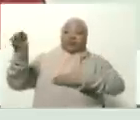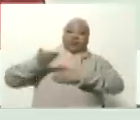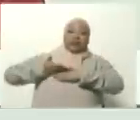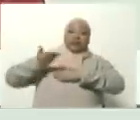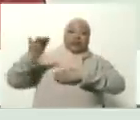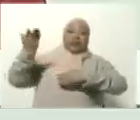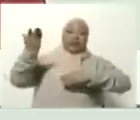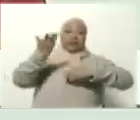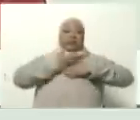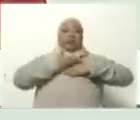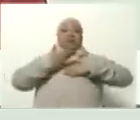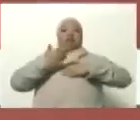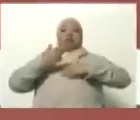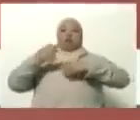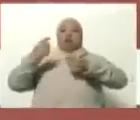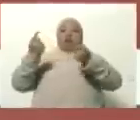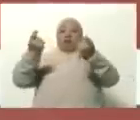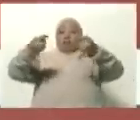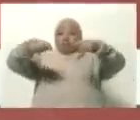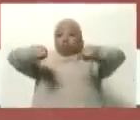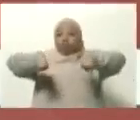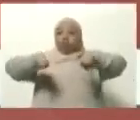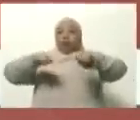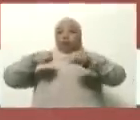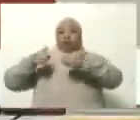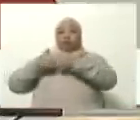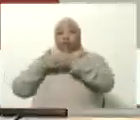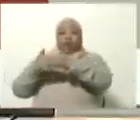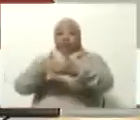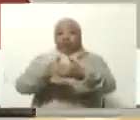bloqueos, de persecuciones.